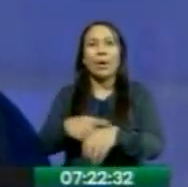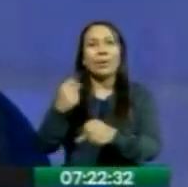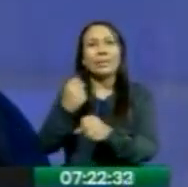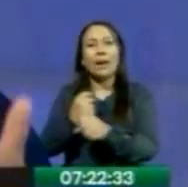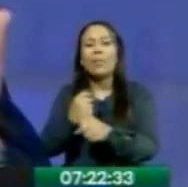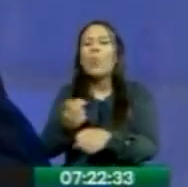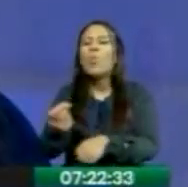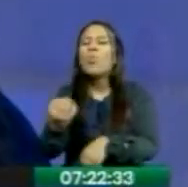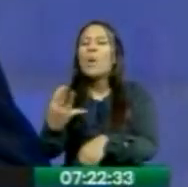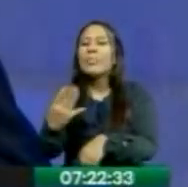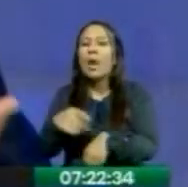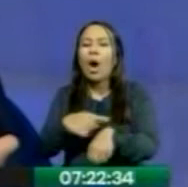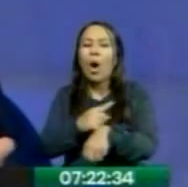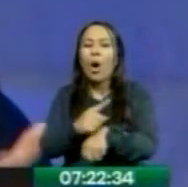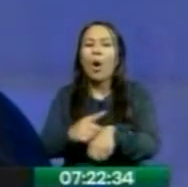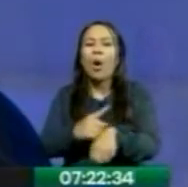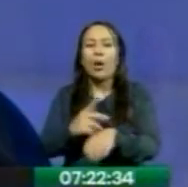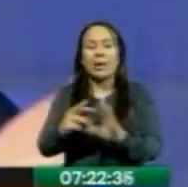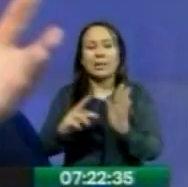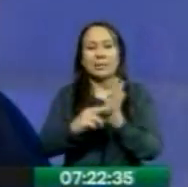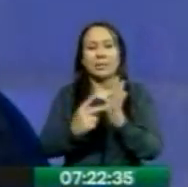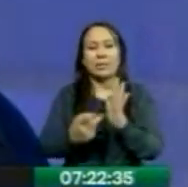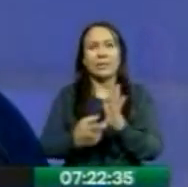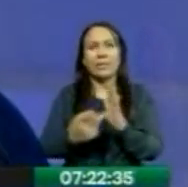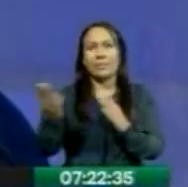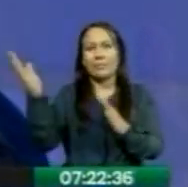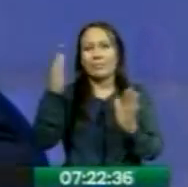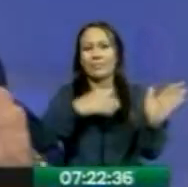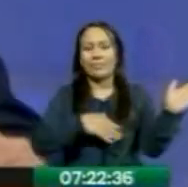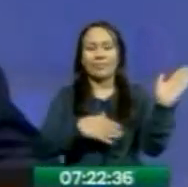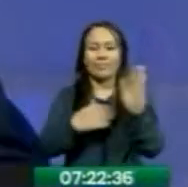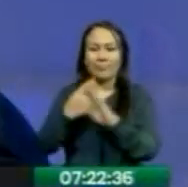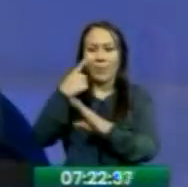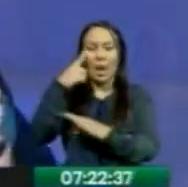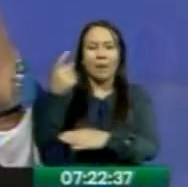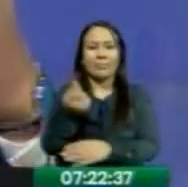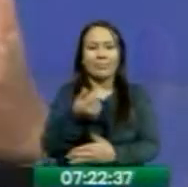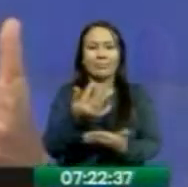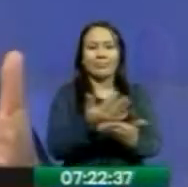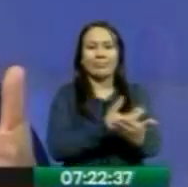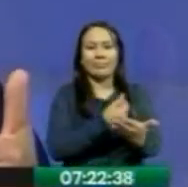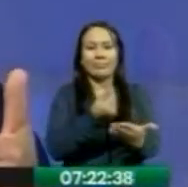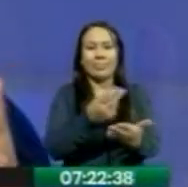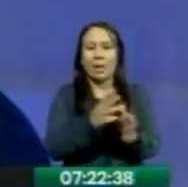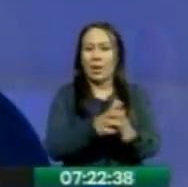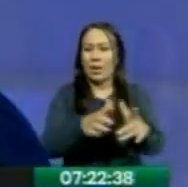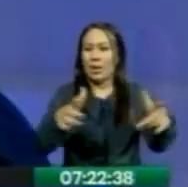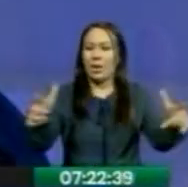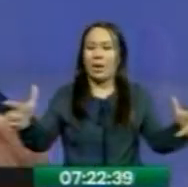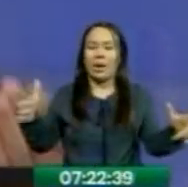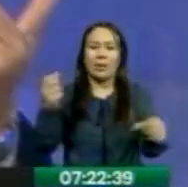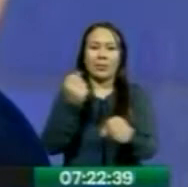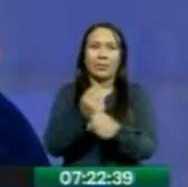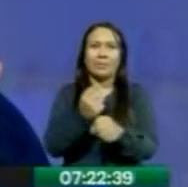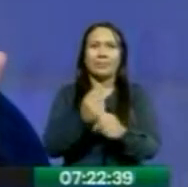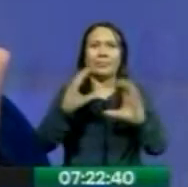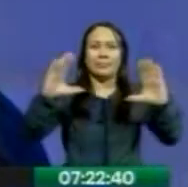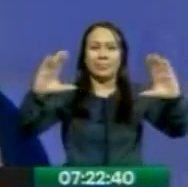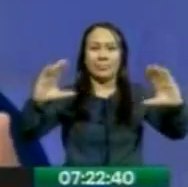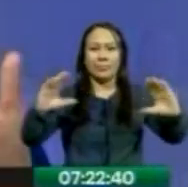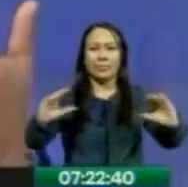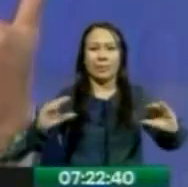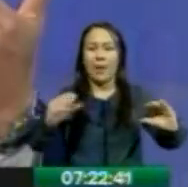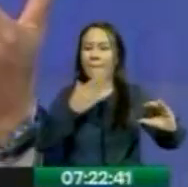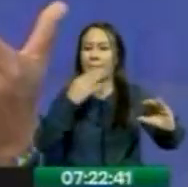deben tener, y obviamente esto implica generar los recursos para poder ampliar las jornadas de trabajo, disminuir las jornadas de